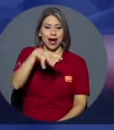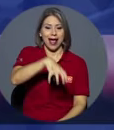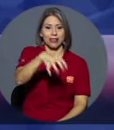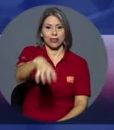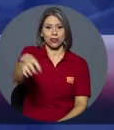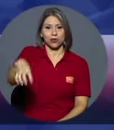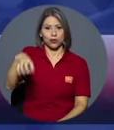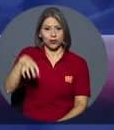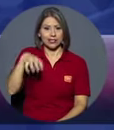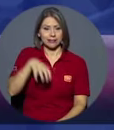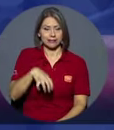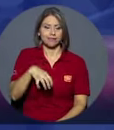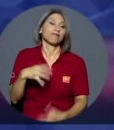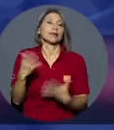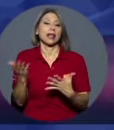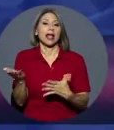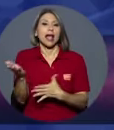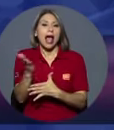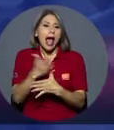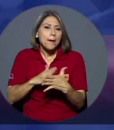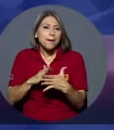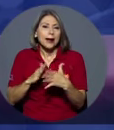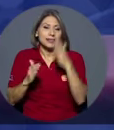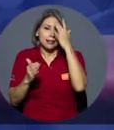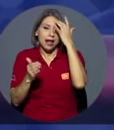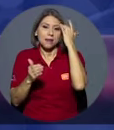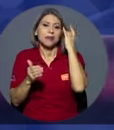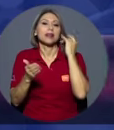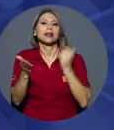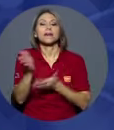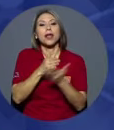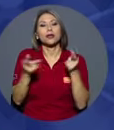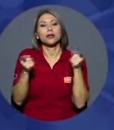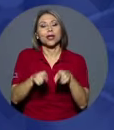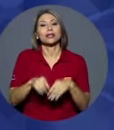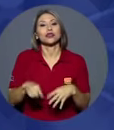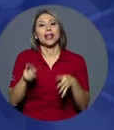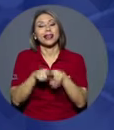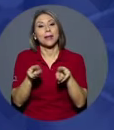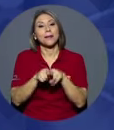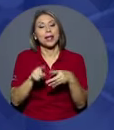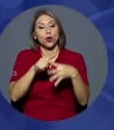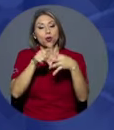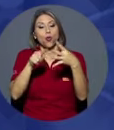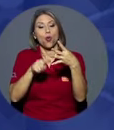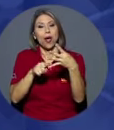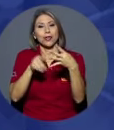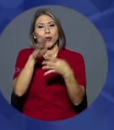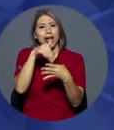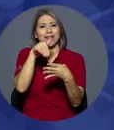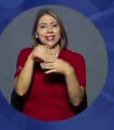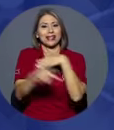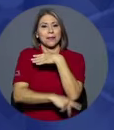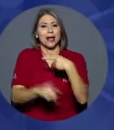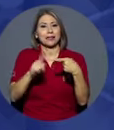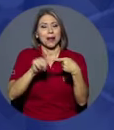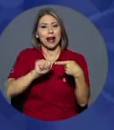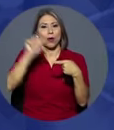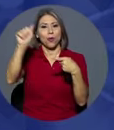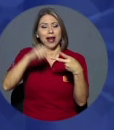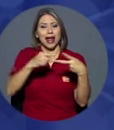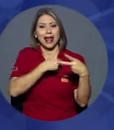cantones, parcialmente en algunos casos, y en las 4 cabeceras de país para las provincias de